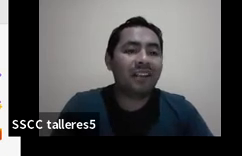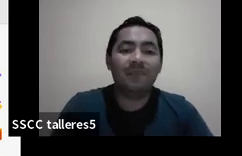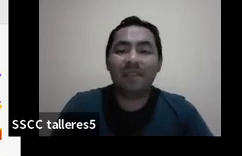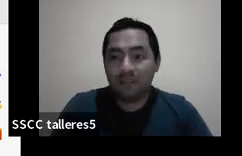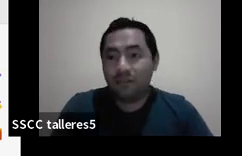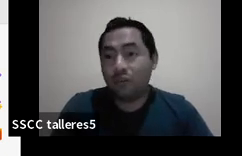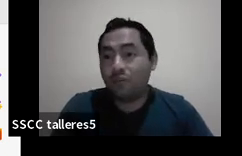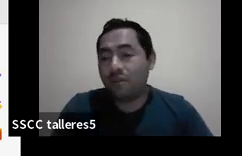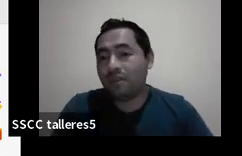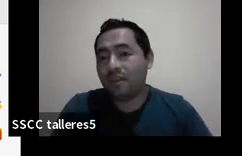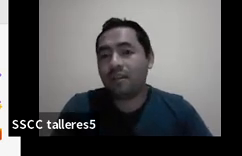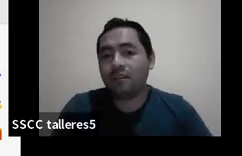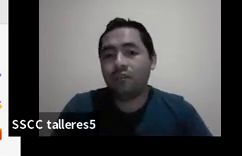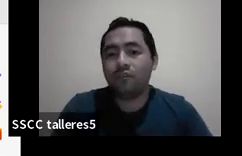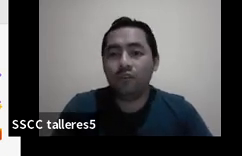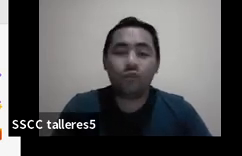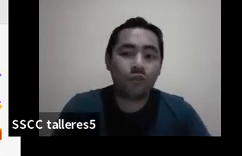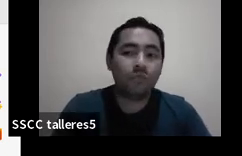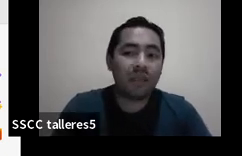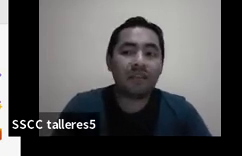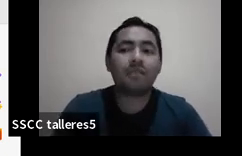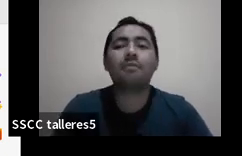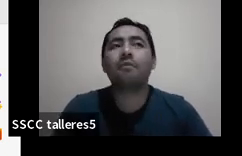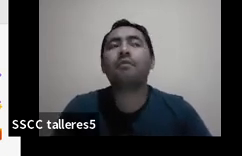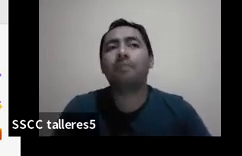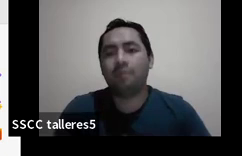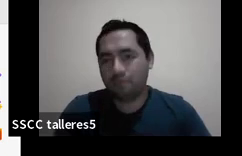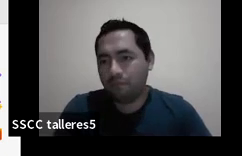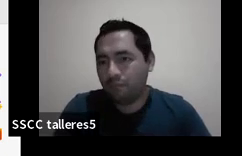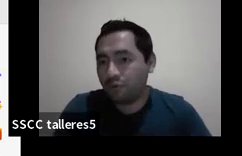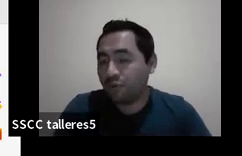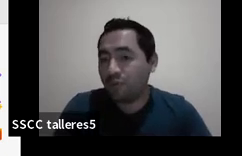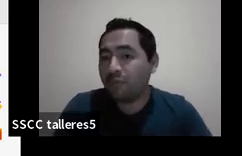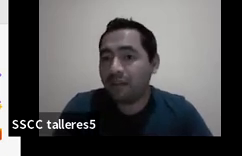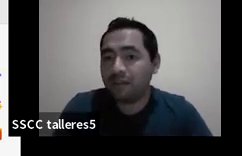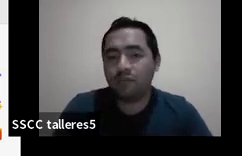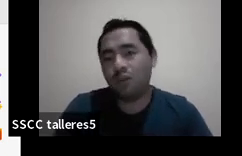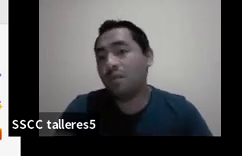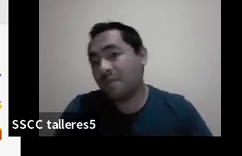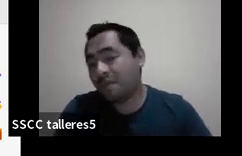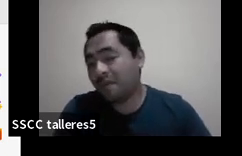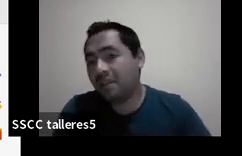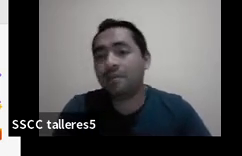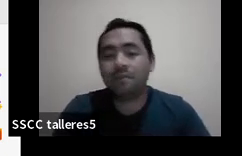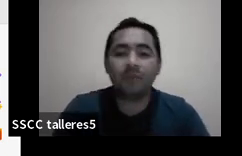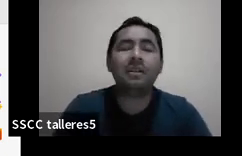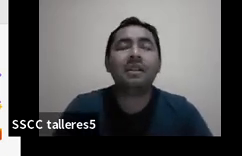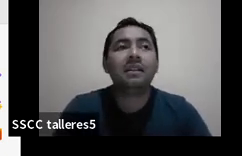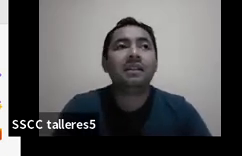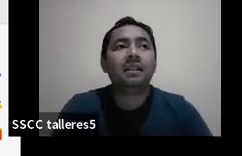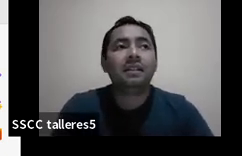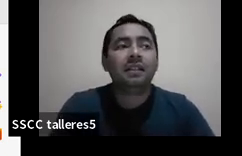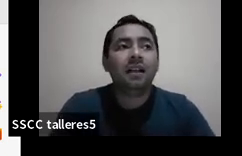esas son las limitaciones o los problemas que los niños sordos pasan por sus propios padres, ¿no? O la propia familia,